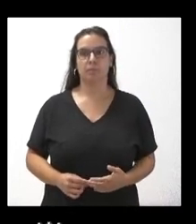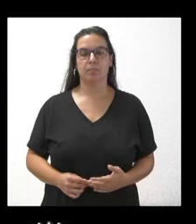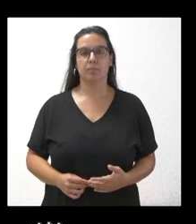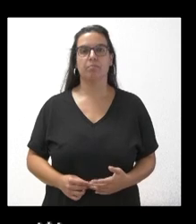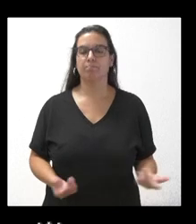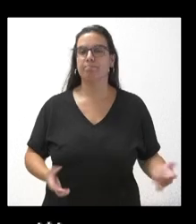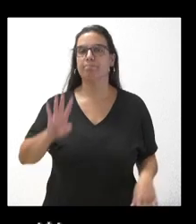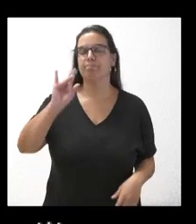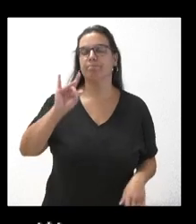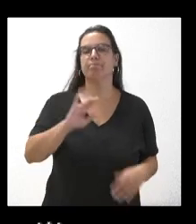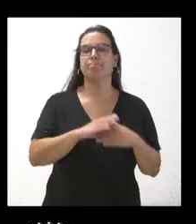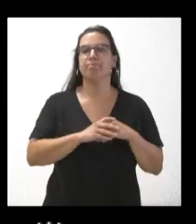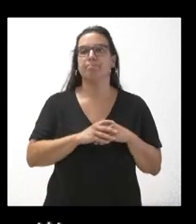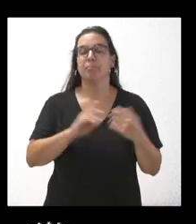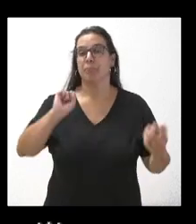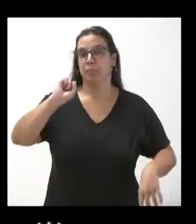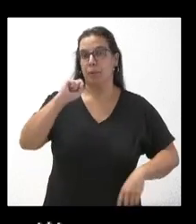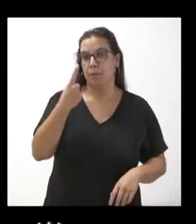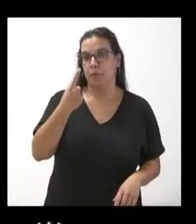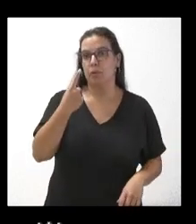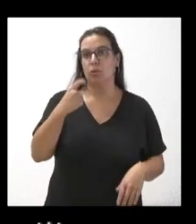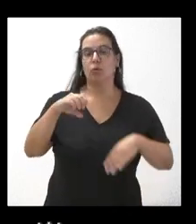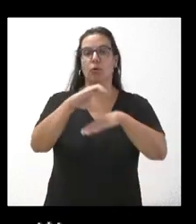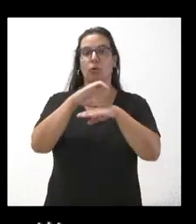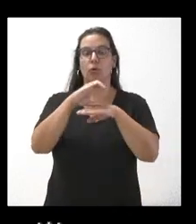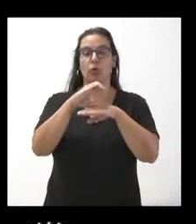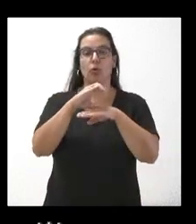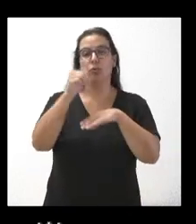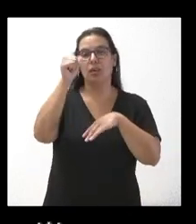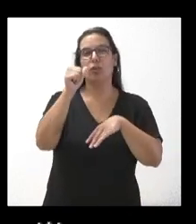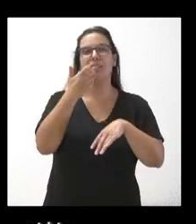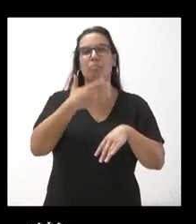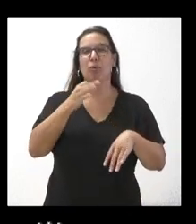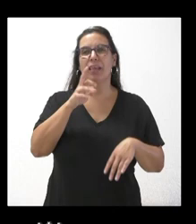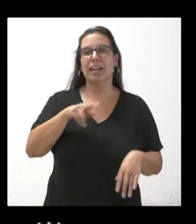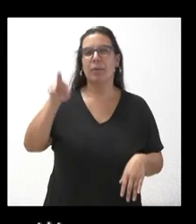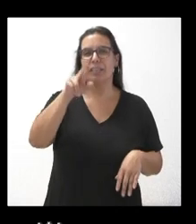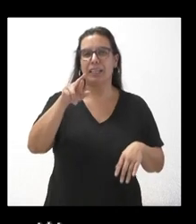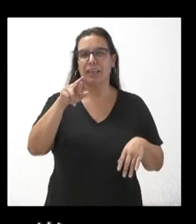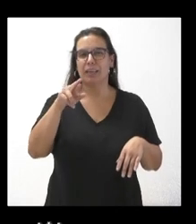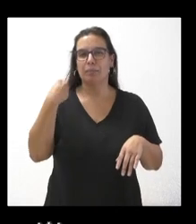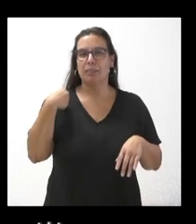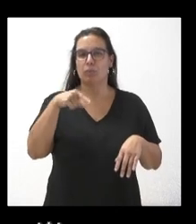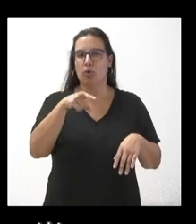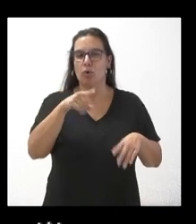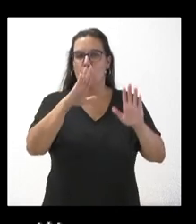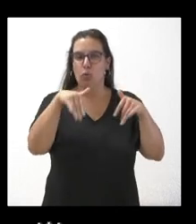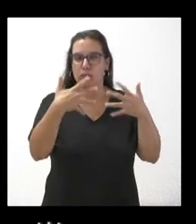Sí. En primer lugar, consejero, bueno, si nos podría repetir la última frase